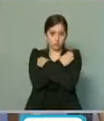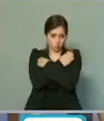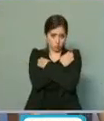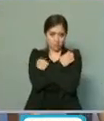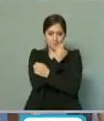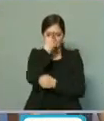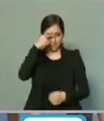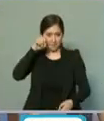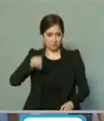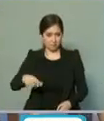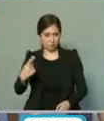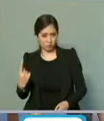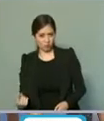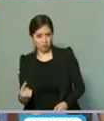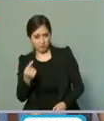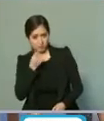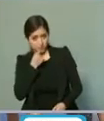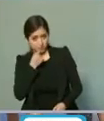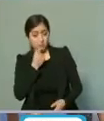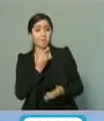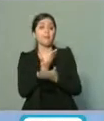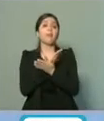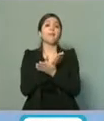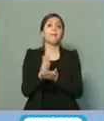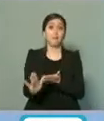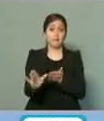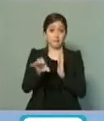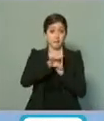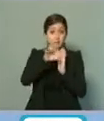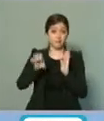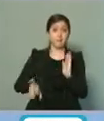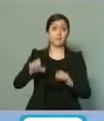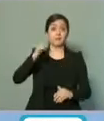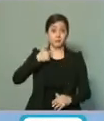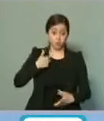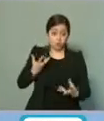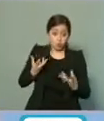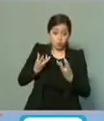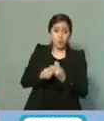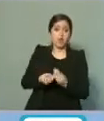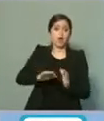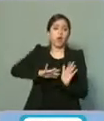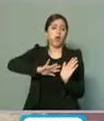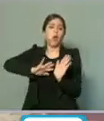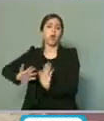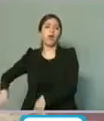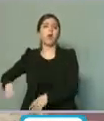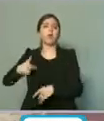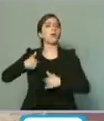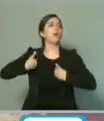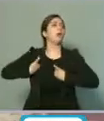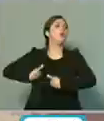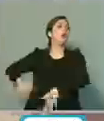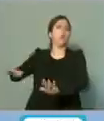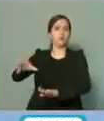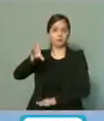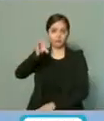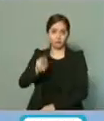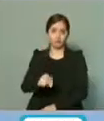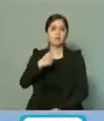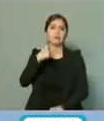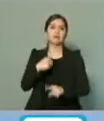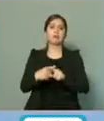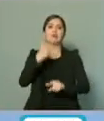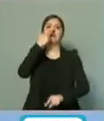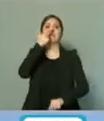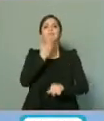niño. Y además es muy importante en los momentos que yo tenga sí retomar, o sea, no soltar por completo la batuta, porque pues es tuya, Claro, ¿no?